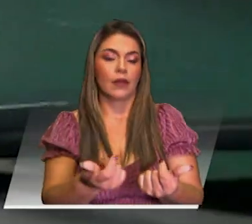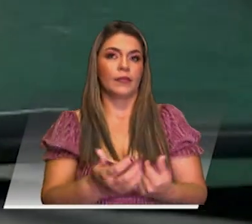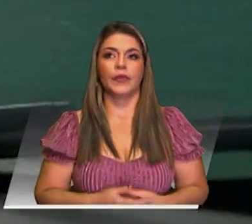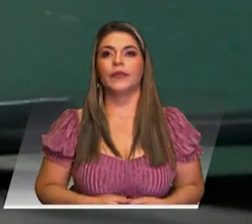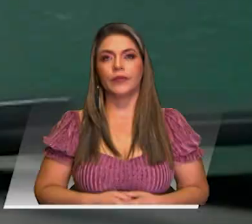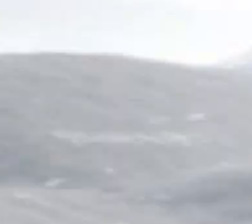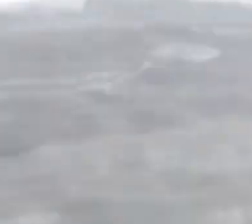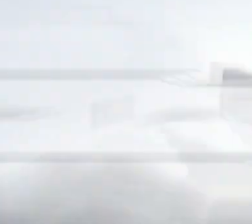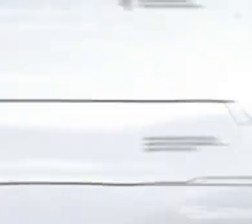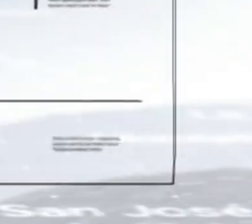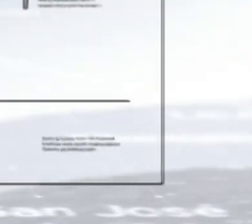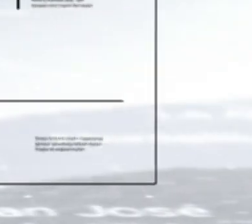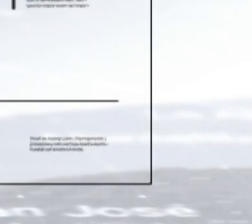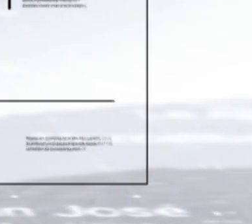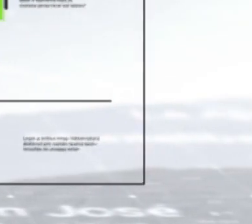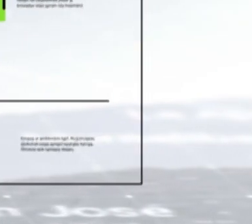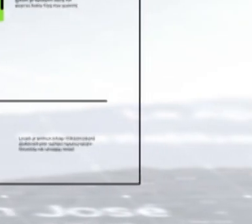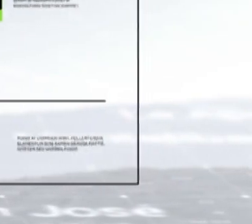municipio